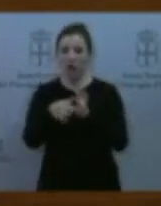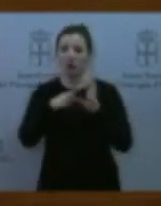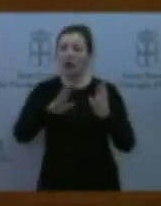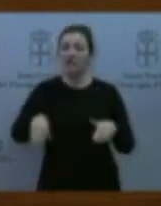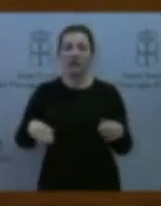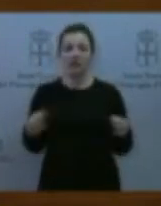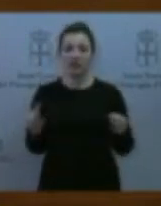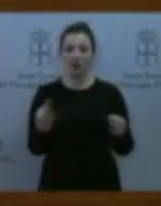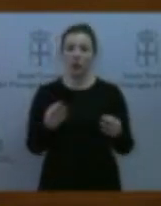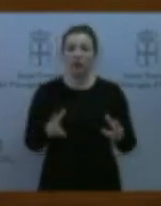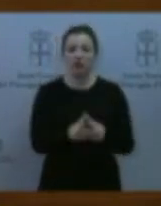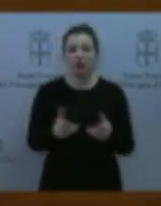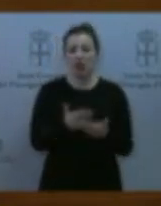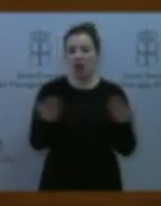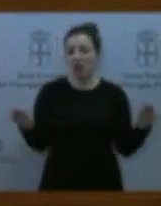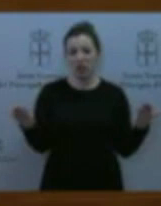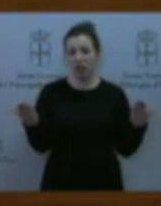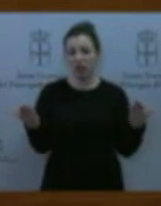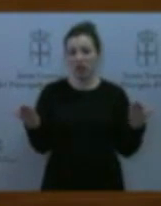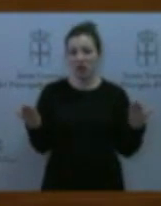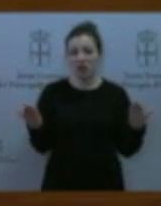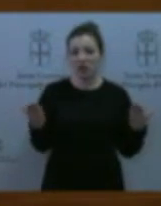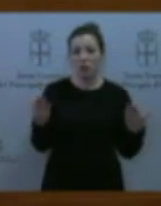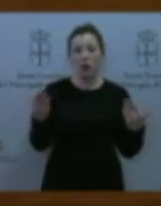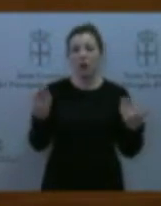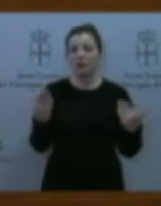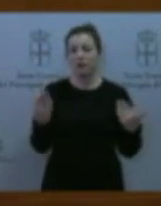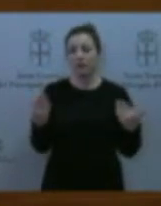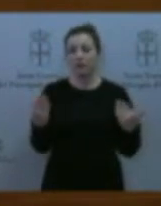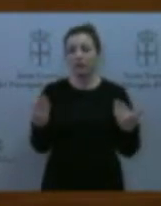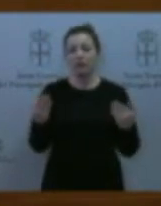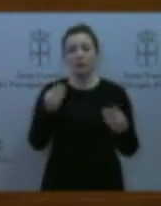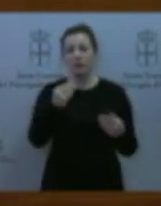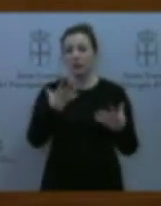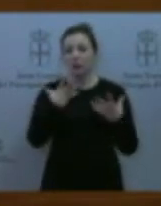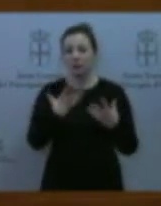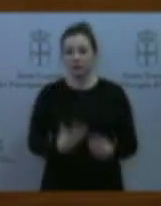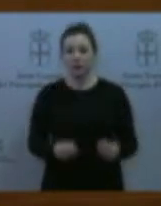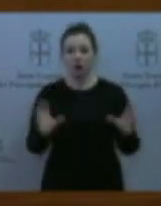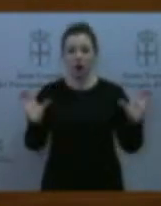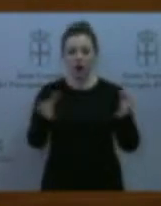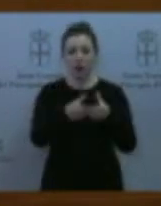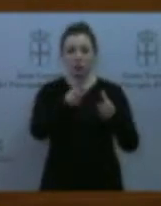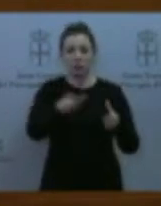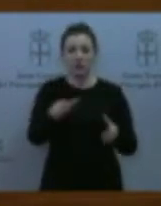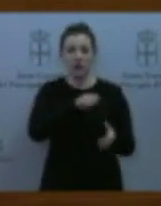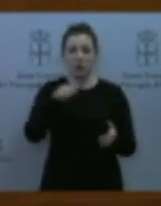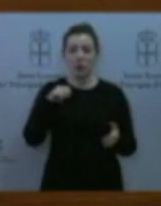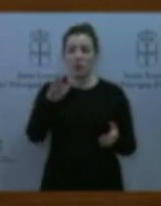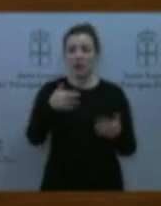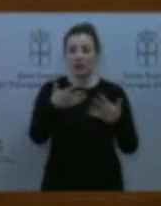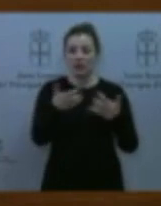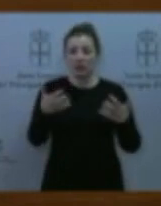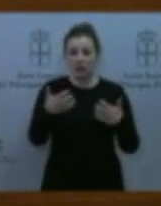duelo individual y duelo colectivo. Y si bien es cierto que aspirábamos a un texto más valiente en el ámbito de nuestras